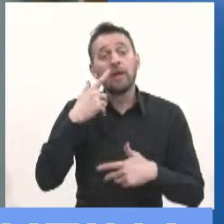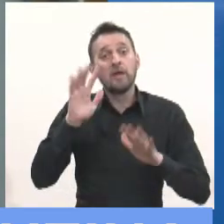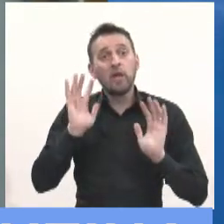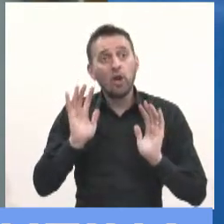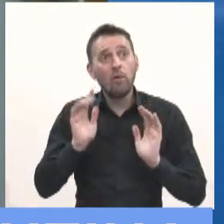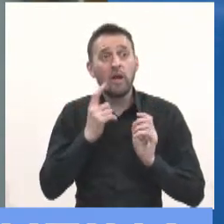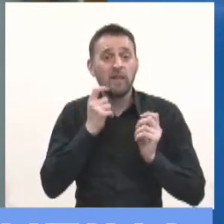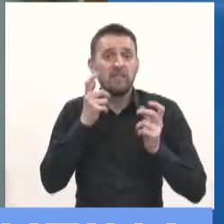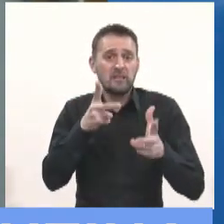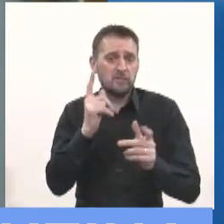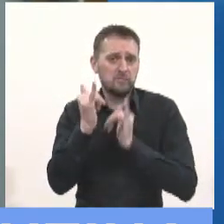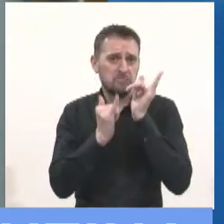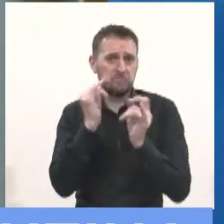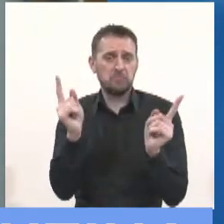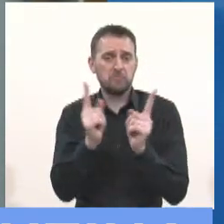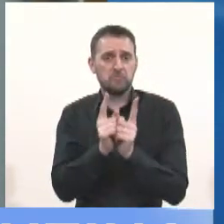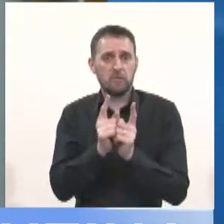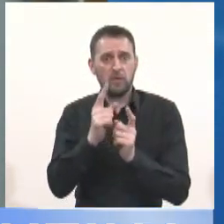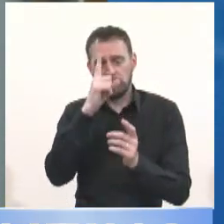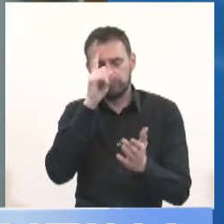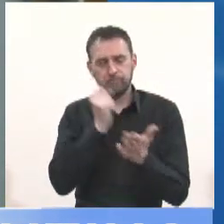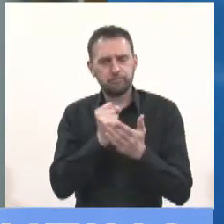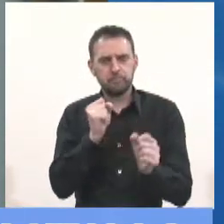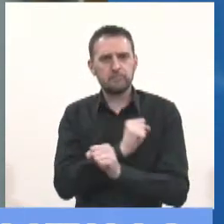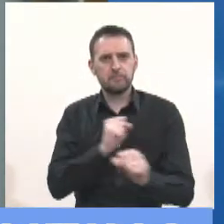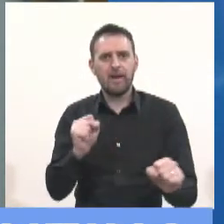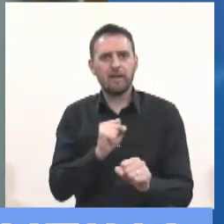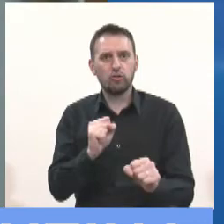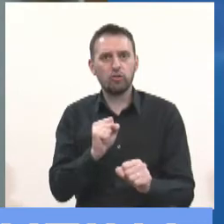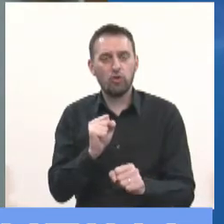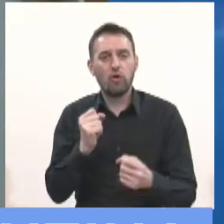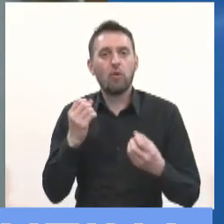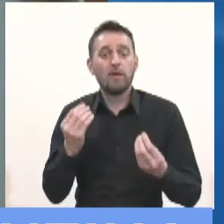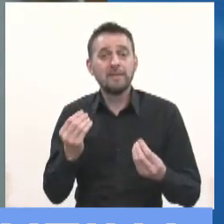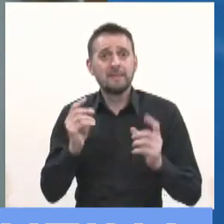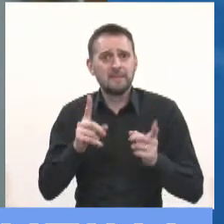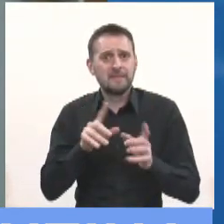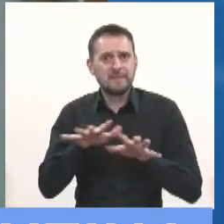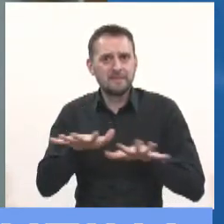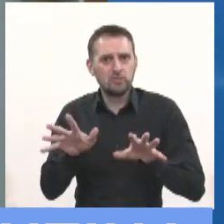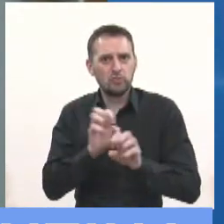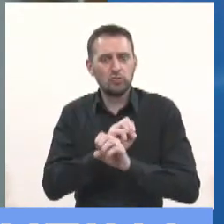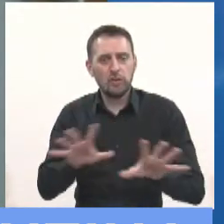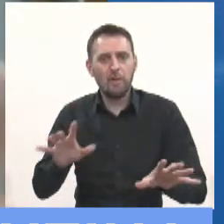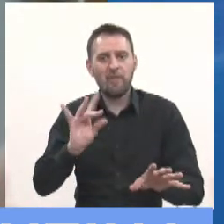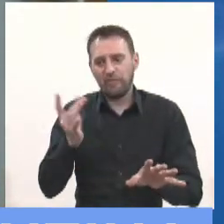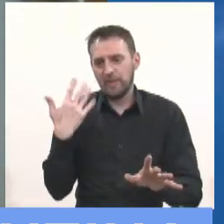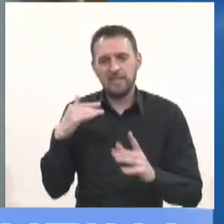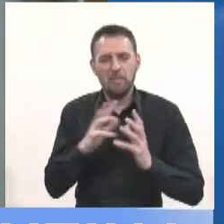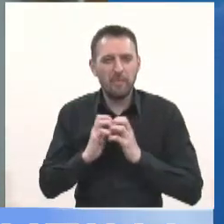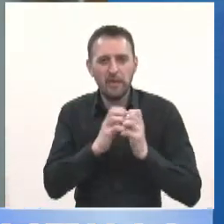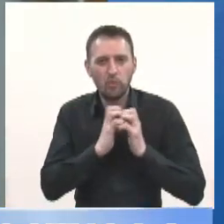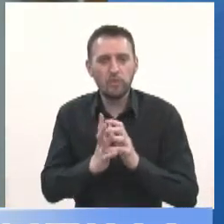Quiero manifestar brevemente el impacto que esto significa y de la gravedad que discutimos en diciembre todos y que